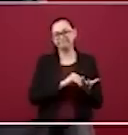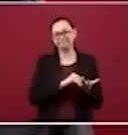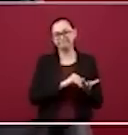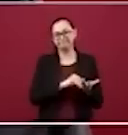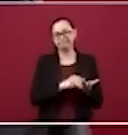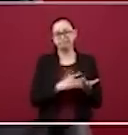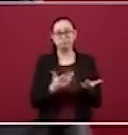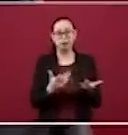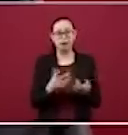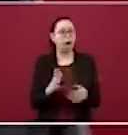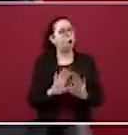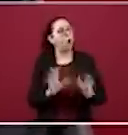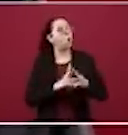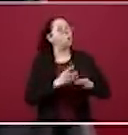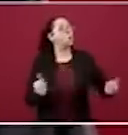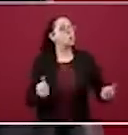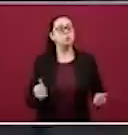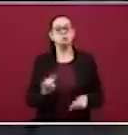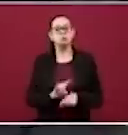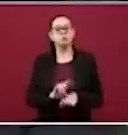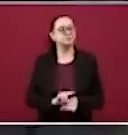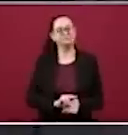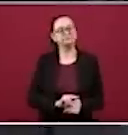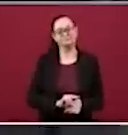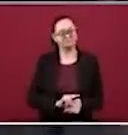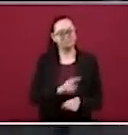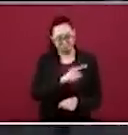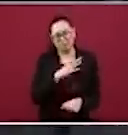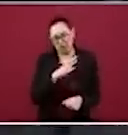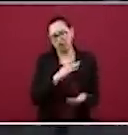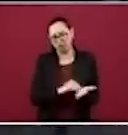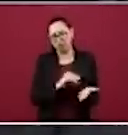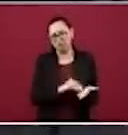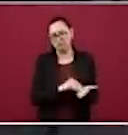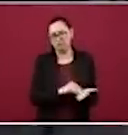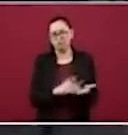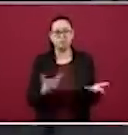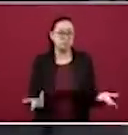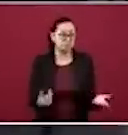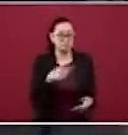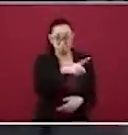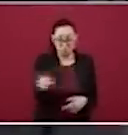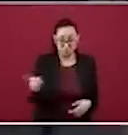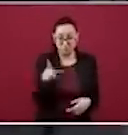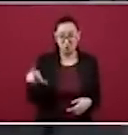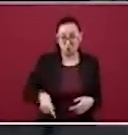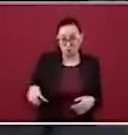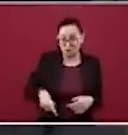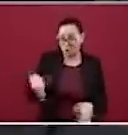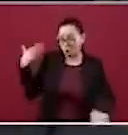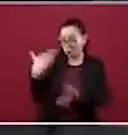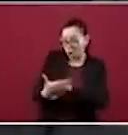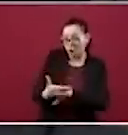no se puede ocultar. Acerca de las amenazas a funcionarios, pues son riesgos